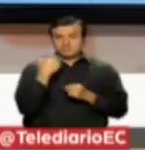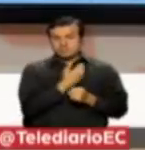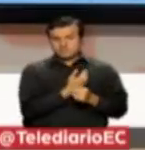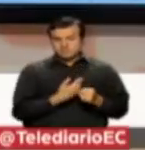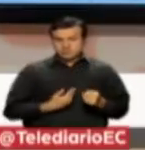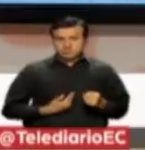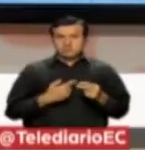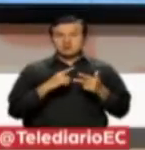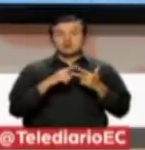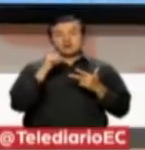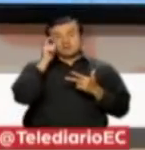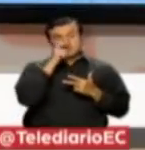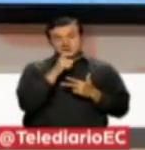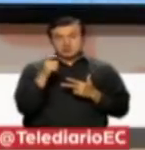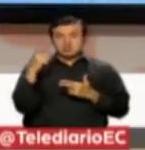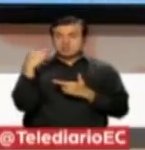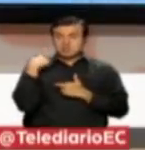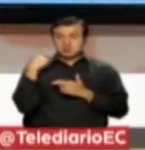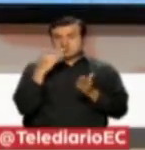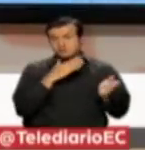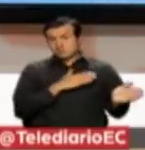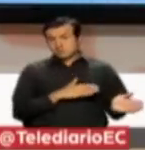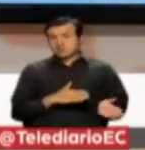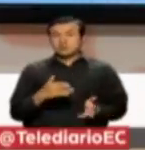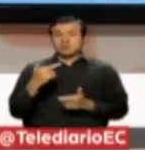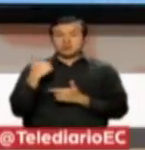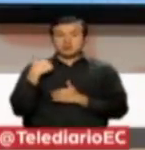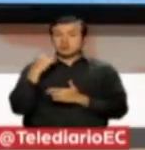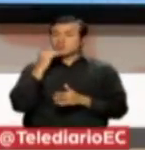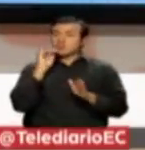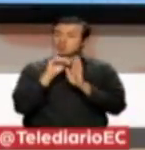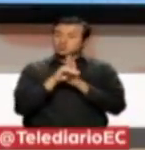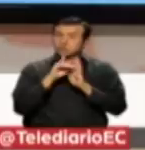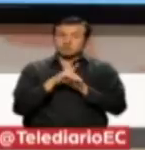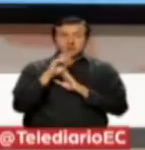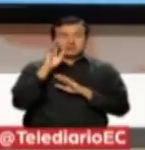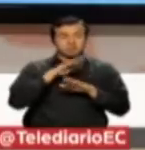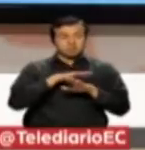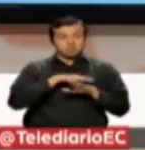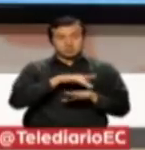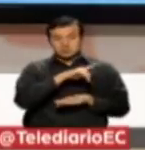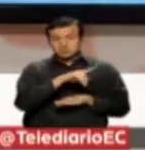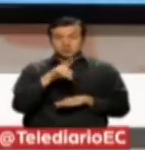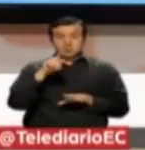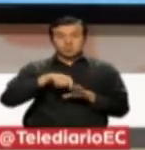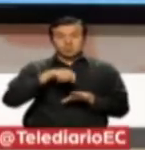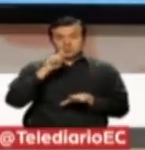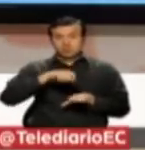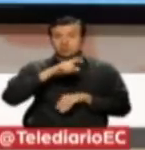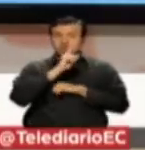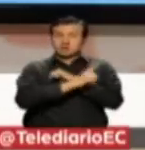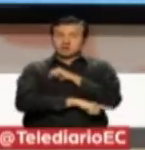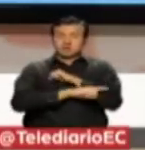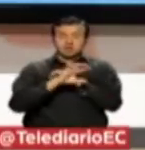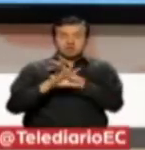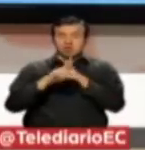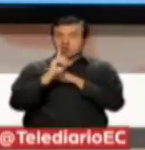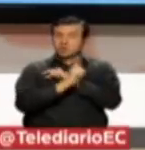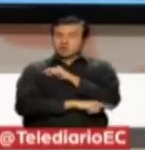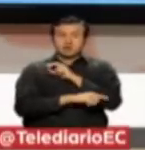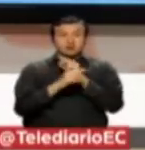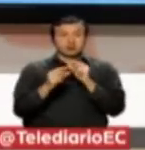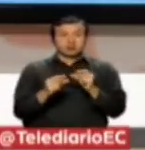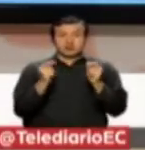y esperar que la Fiscalía, que es a quien le corresponda, haga las acusaciones y busque los delitos. Los jueces condenen la corrupción con la agilidad del